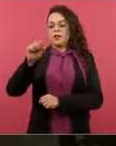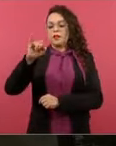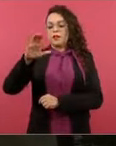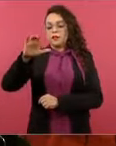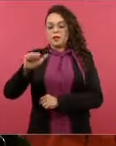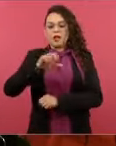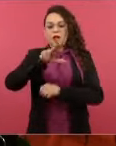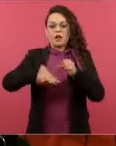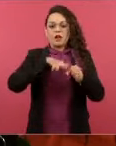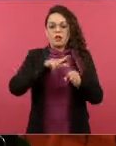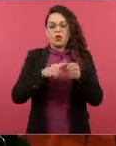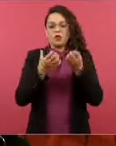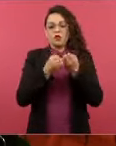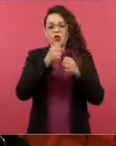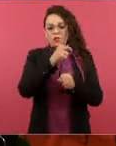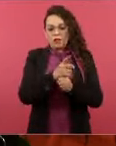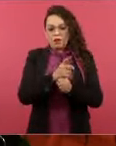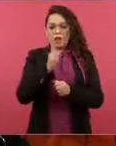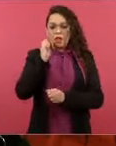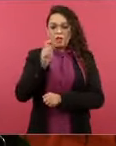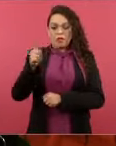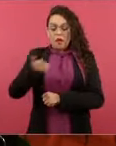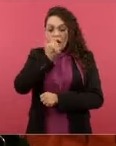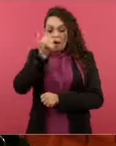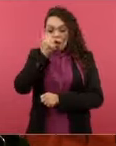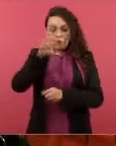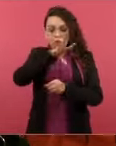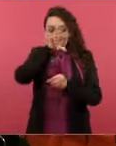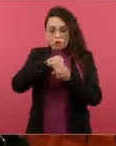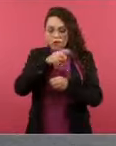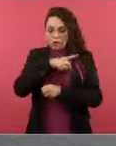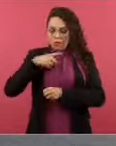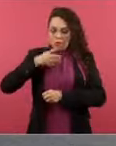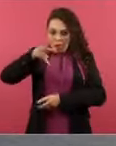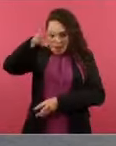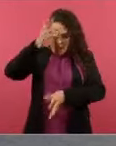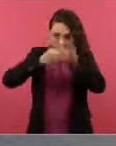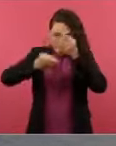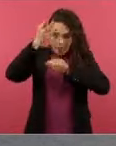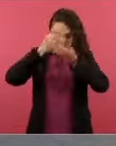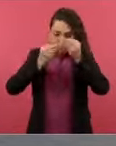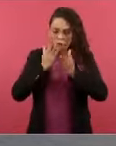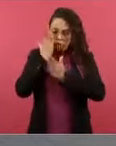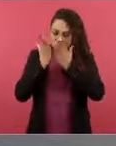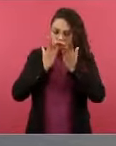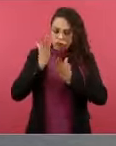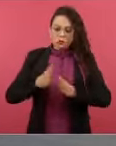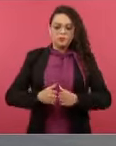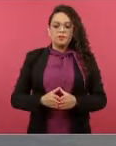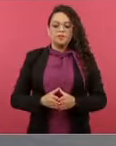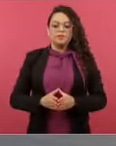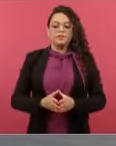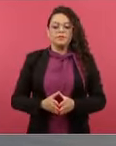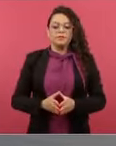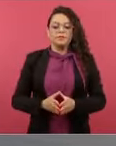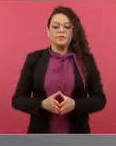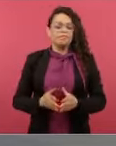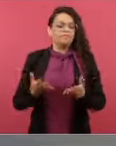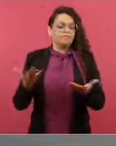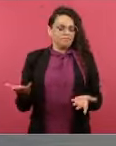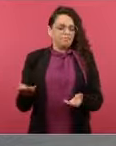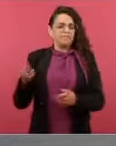la formación integral de los estudiantes. Uno, pensar y pensarse históricamente, porque también tenemos